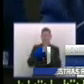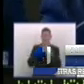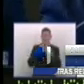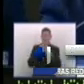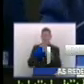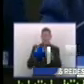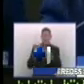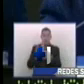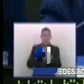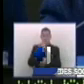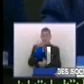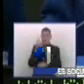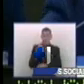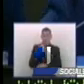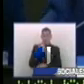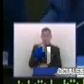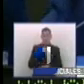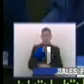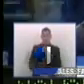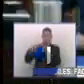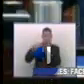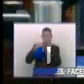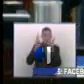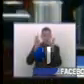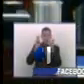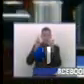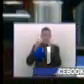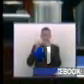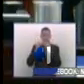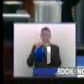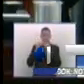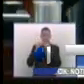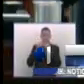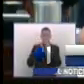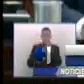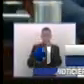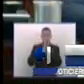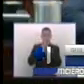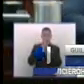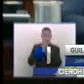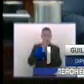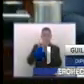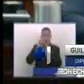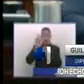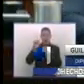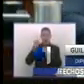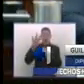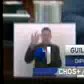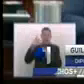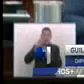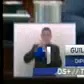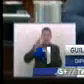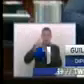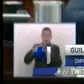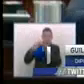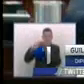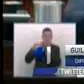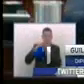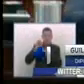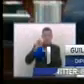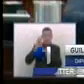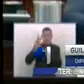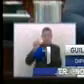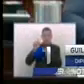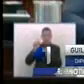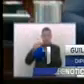inmediatamente a toda nuestra gente. Creo que desde que el IVA surgió nunca se había hecho. Y hacerlo